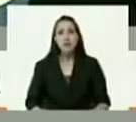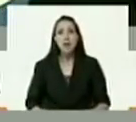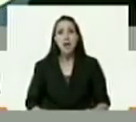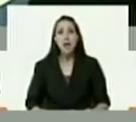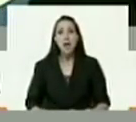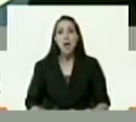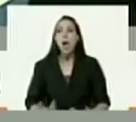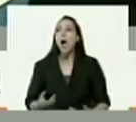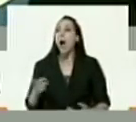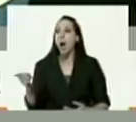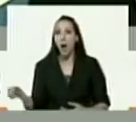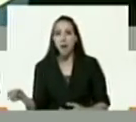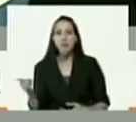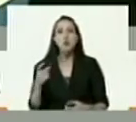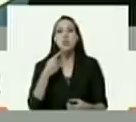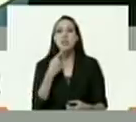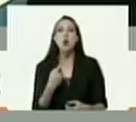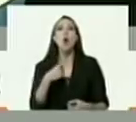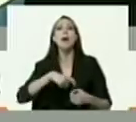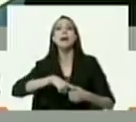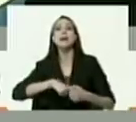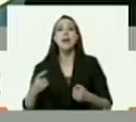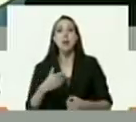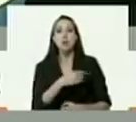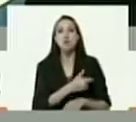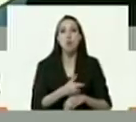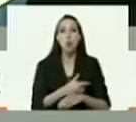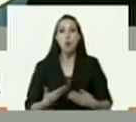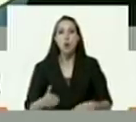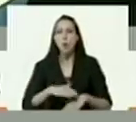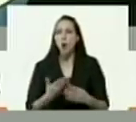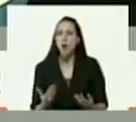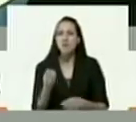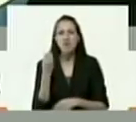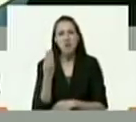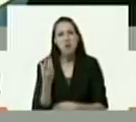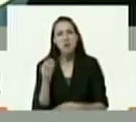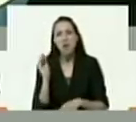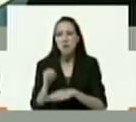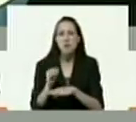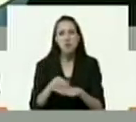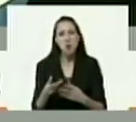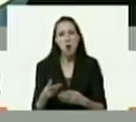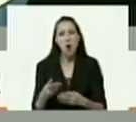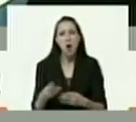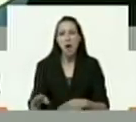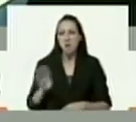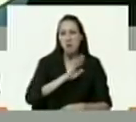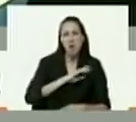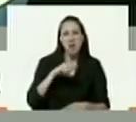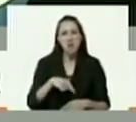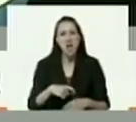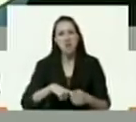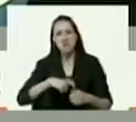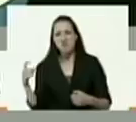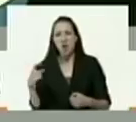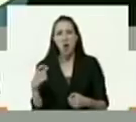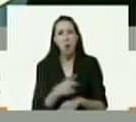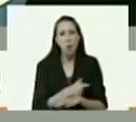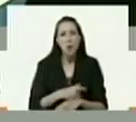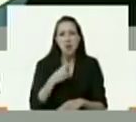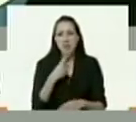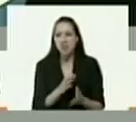sacarte del gobierno. ¿Cuándo una Asamblea Nacional se convoca para sacar, para derrocar gobierno, para darle plazo, para